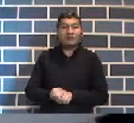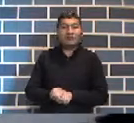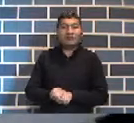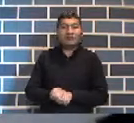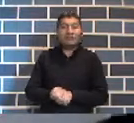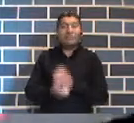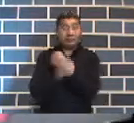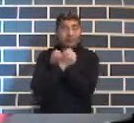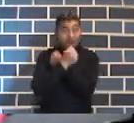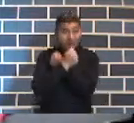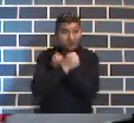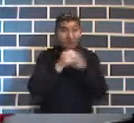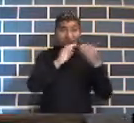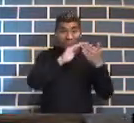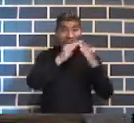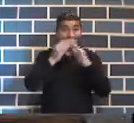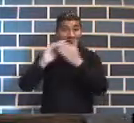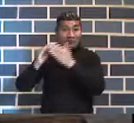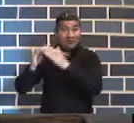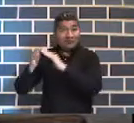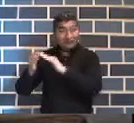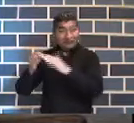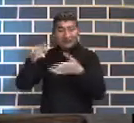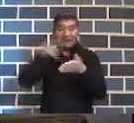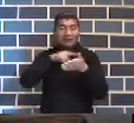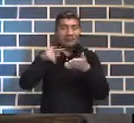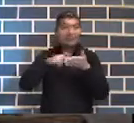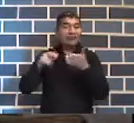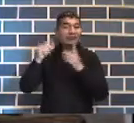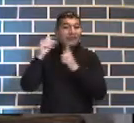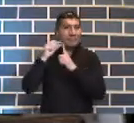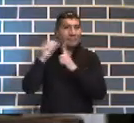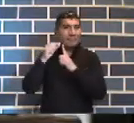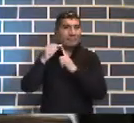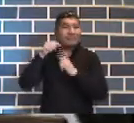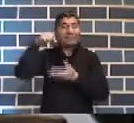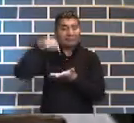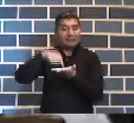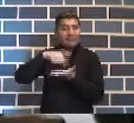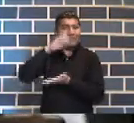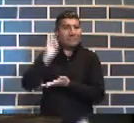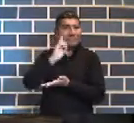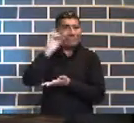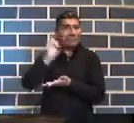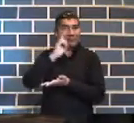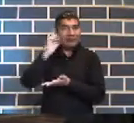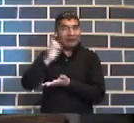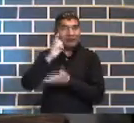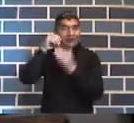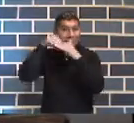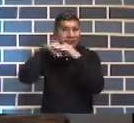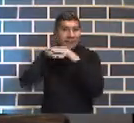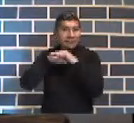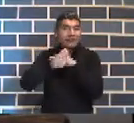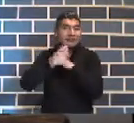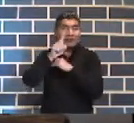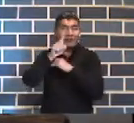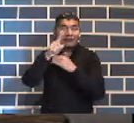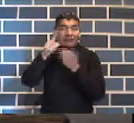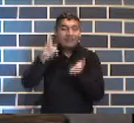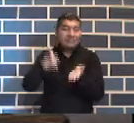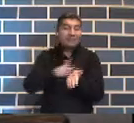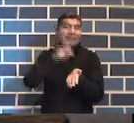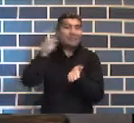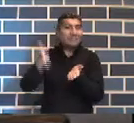y la comunidad la lecture g de la palabra este domingo nos introduce a una de las páginas